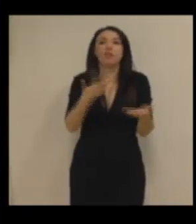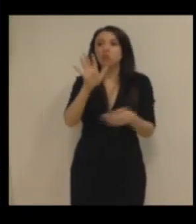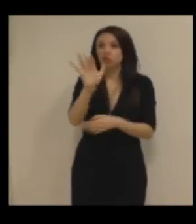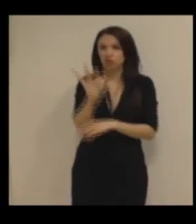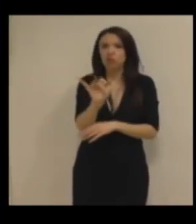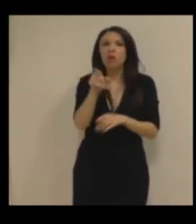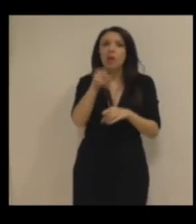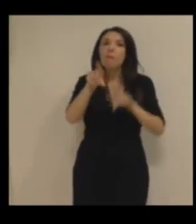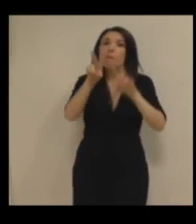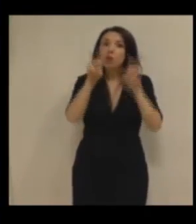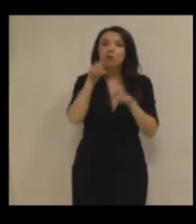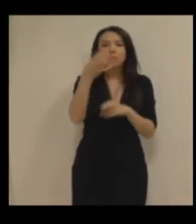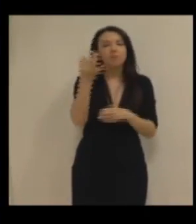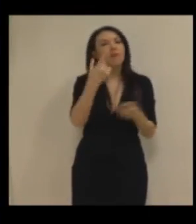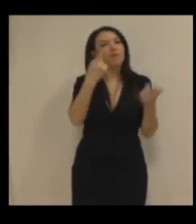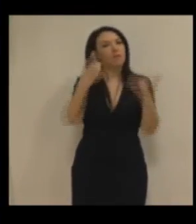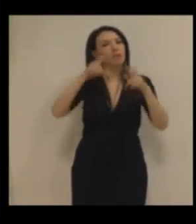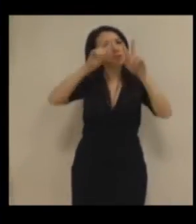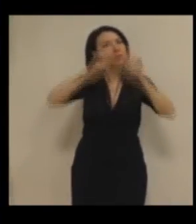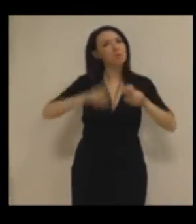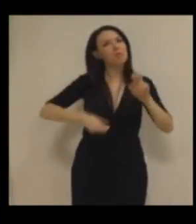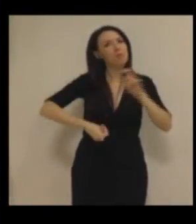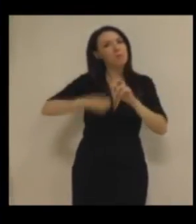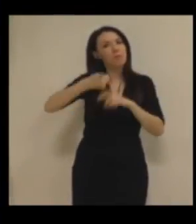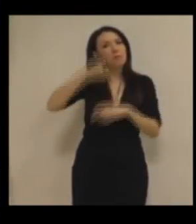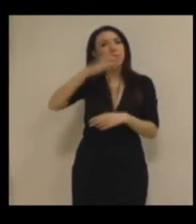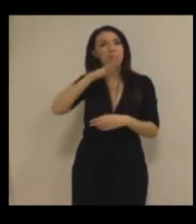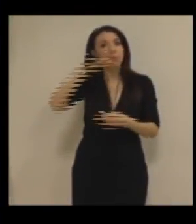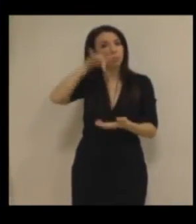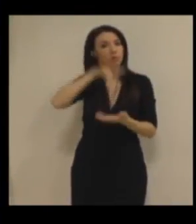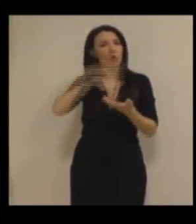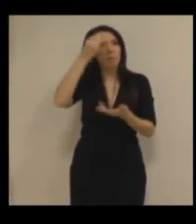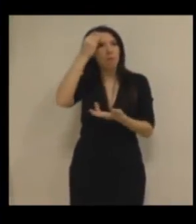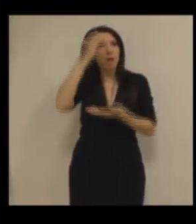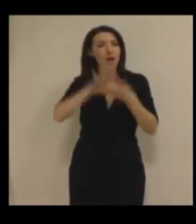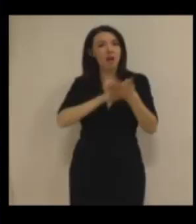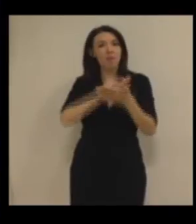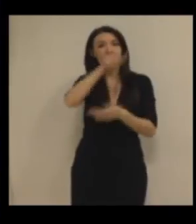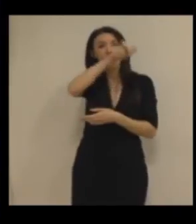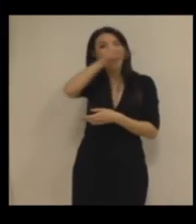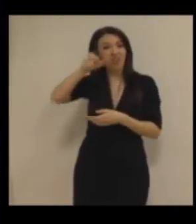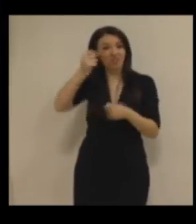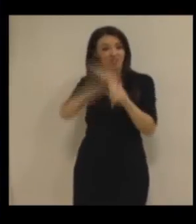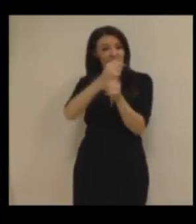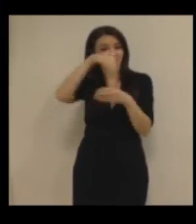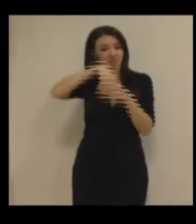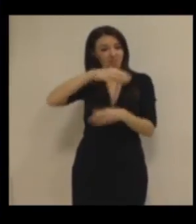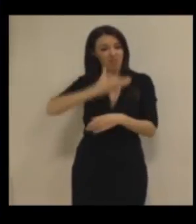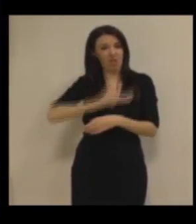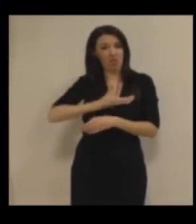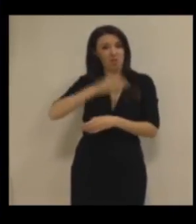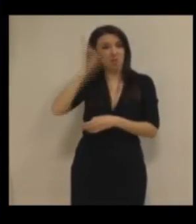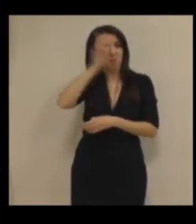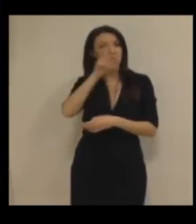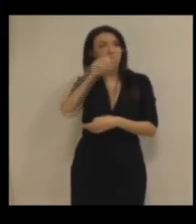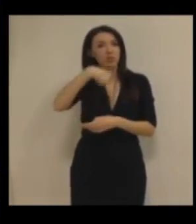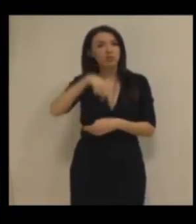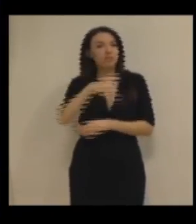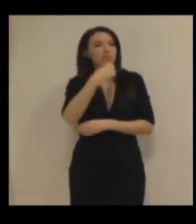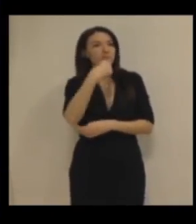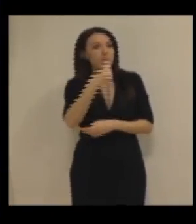a este respecto tenemos que investigar mucho más, porque nos pasaba, creo que fue hablando con la gente del Ayuntamiento de Madrid, que cuando les